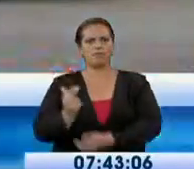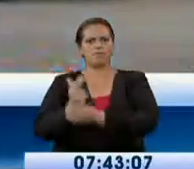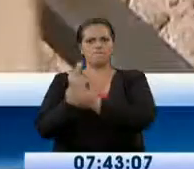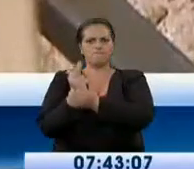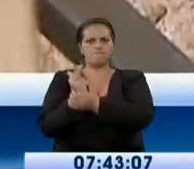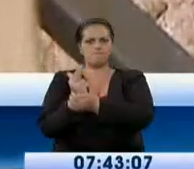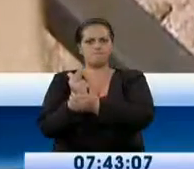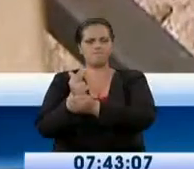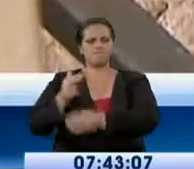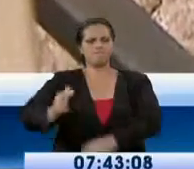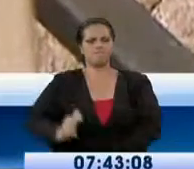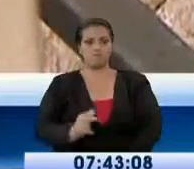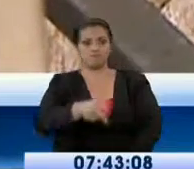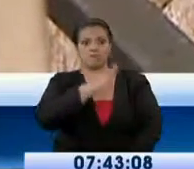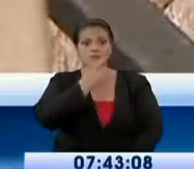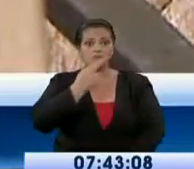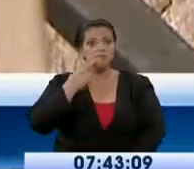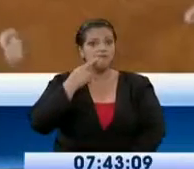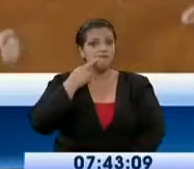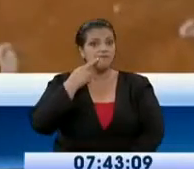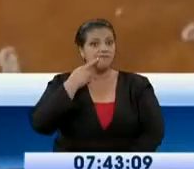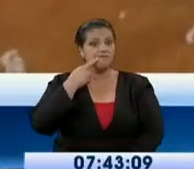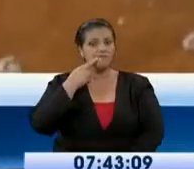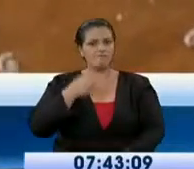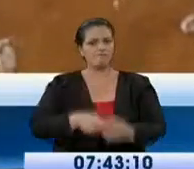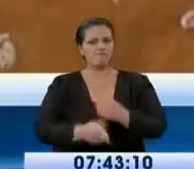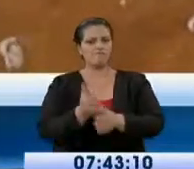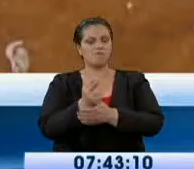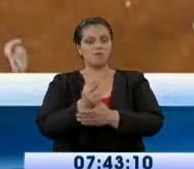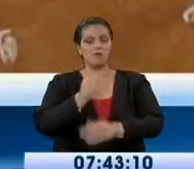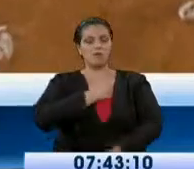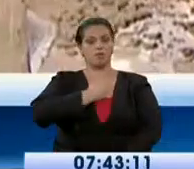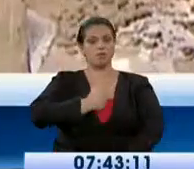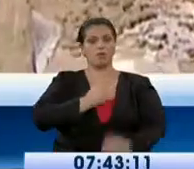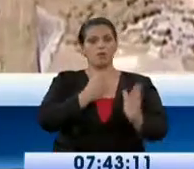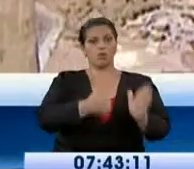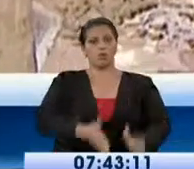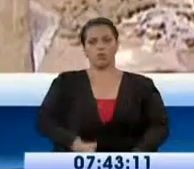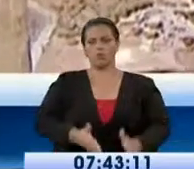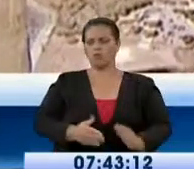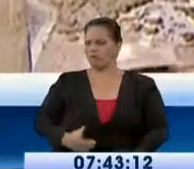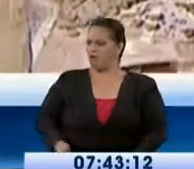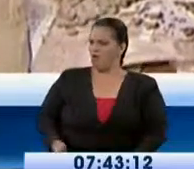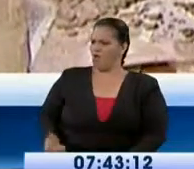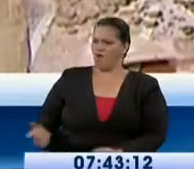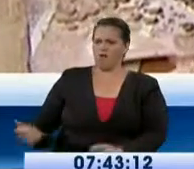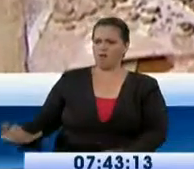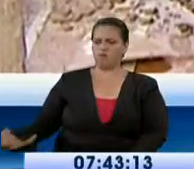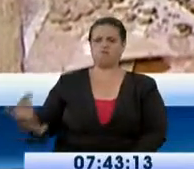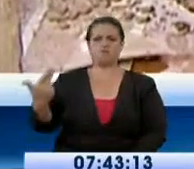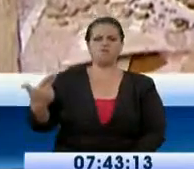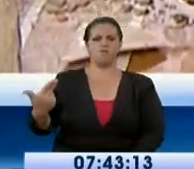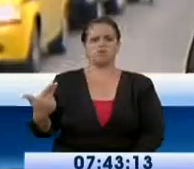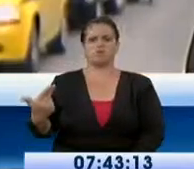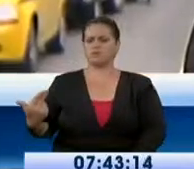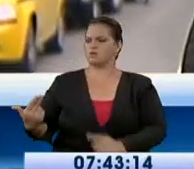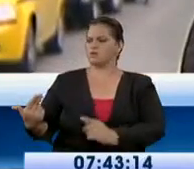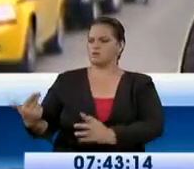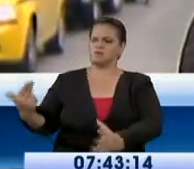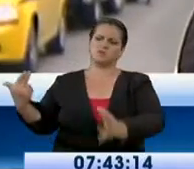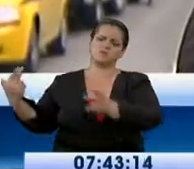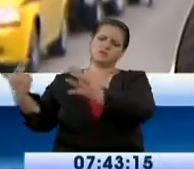el propietario reaccionó y evitó que el pillo cometiera la fechoría. Dice que estaban entre dos personas.